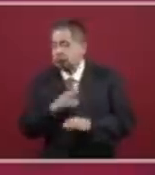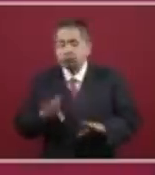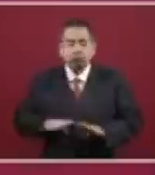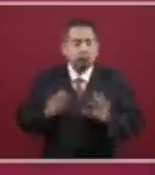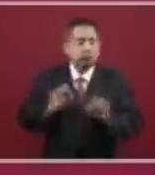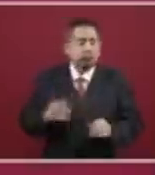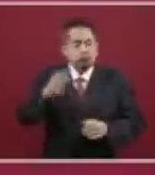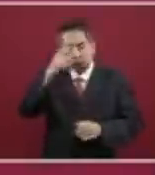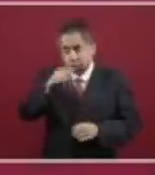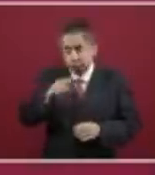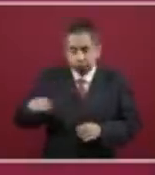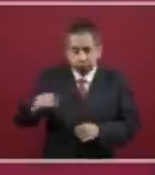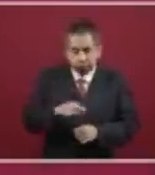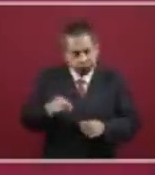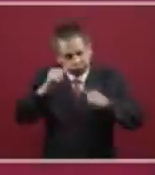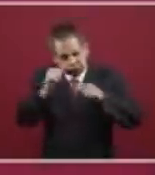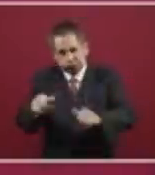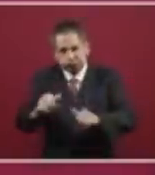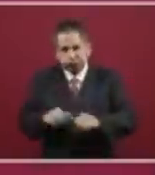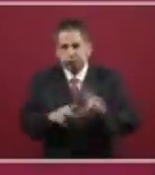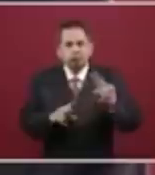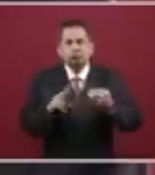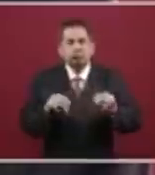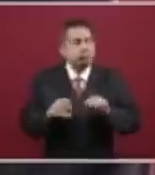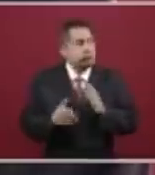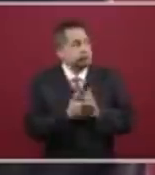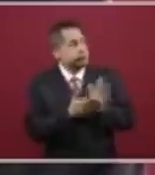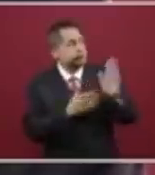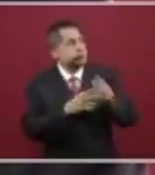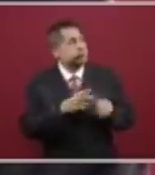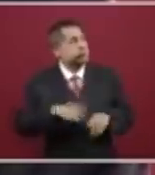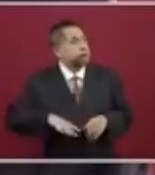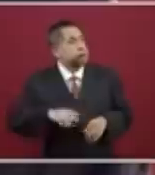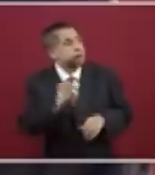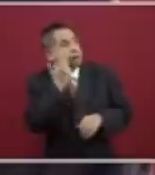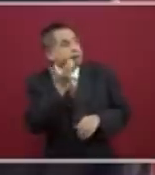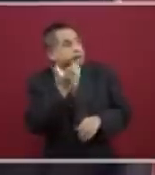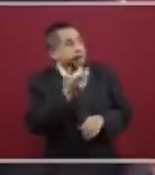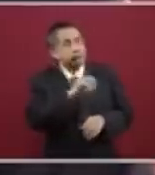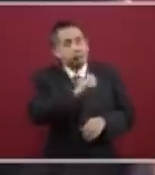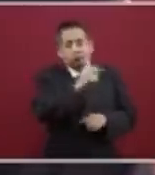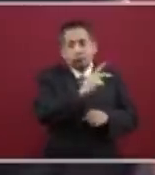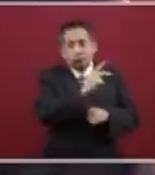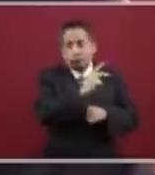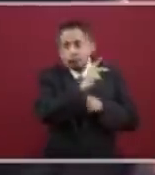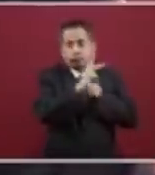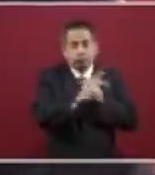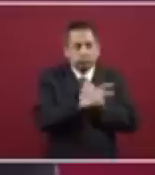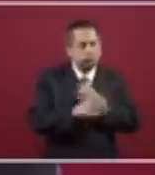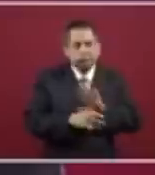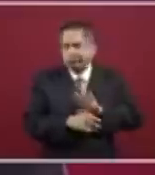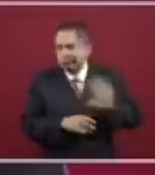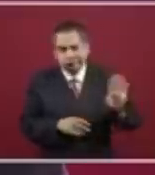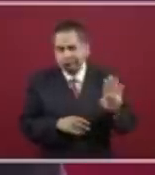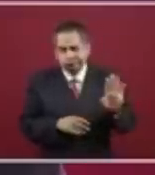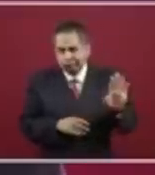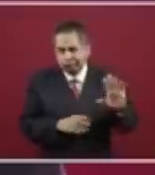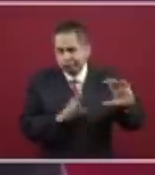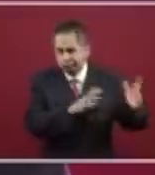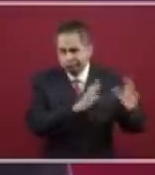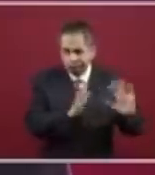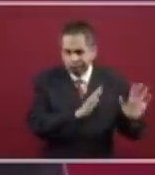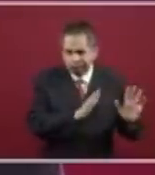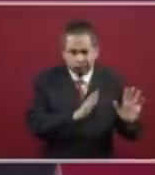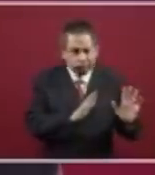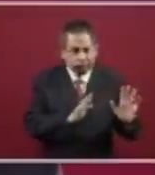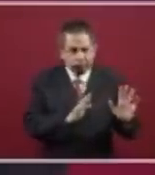los mexicanos, no a los intereses de quienes